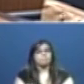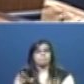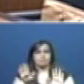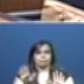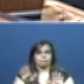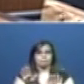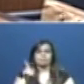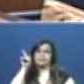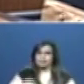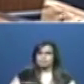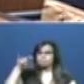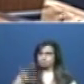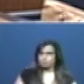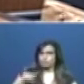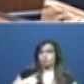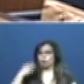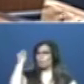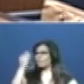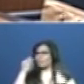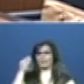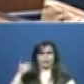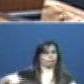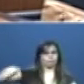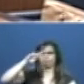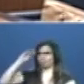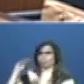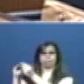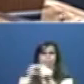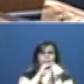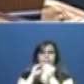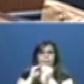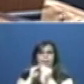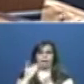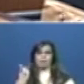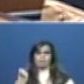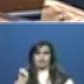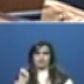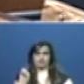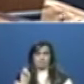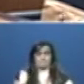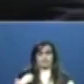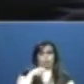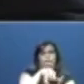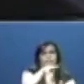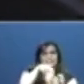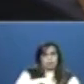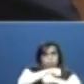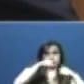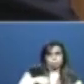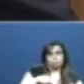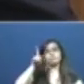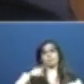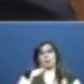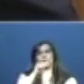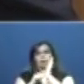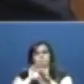imprescindible también y creo que en esto coincidimos todos combinar ese proceso de consolidación fiscal con medidas de